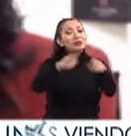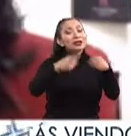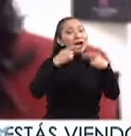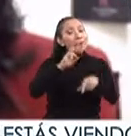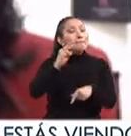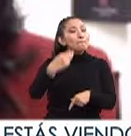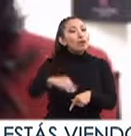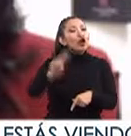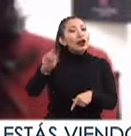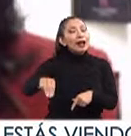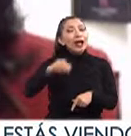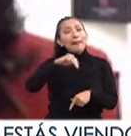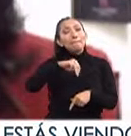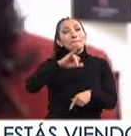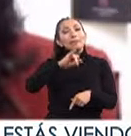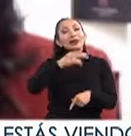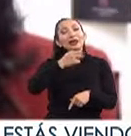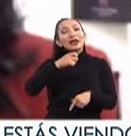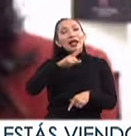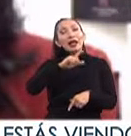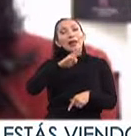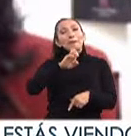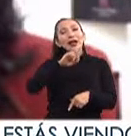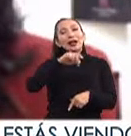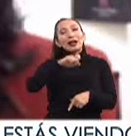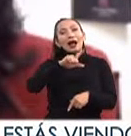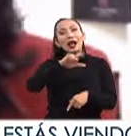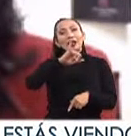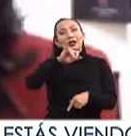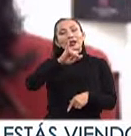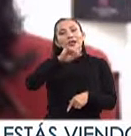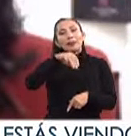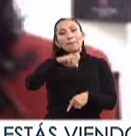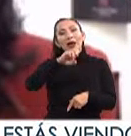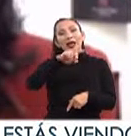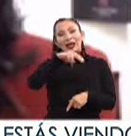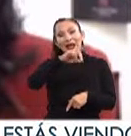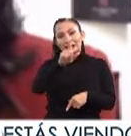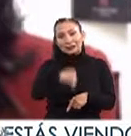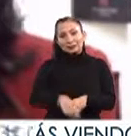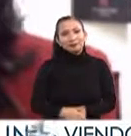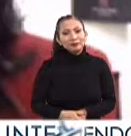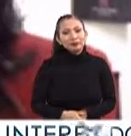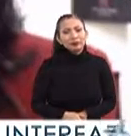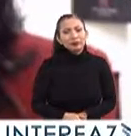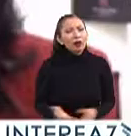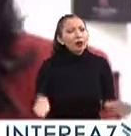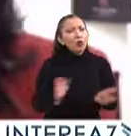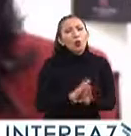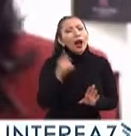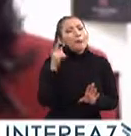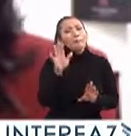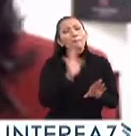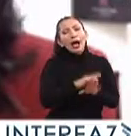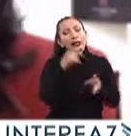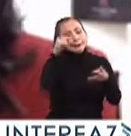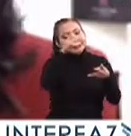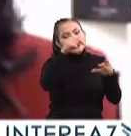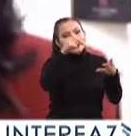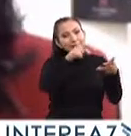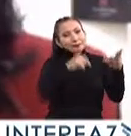Música de Morelia Miguel Bernal Jiménez. Claro, ¿cuáles son las pues los